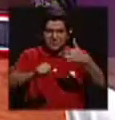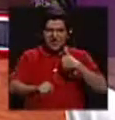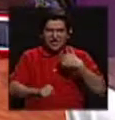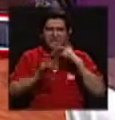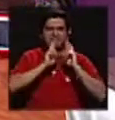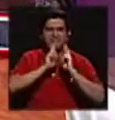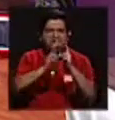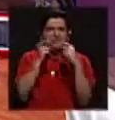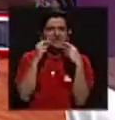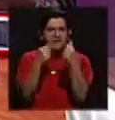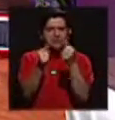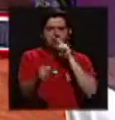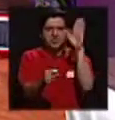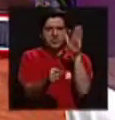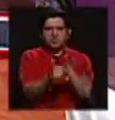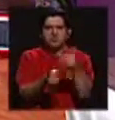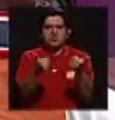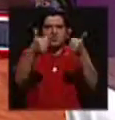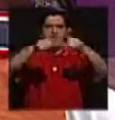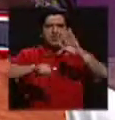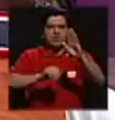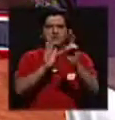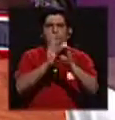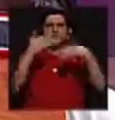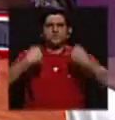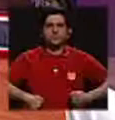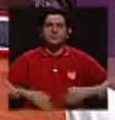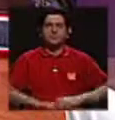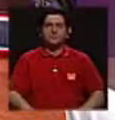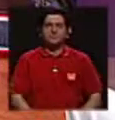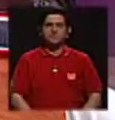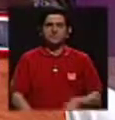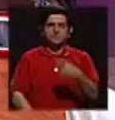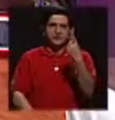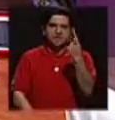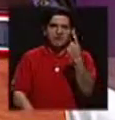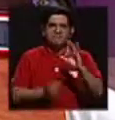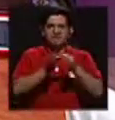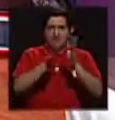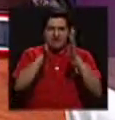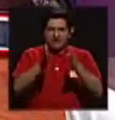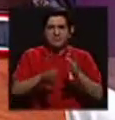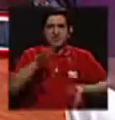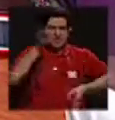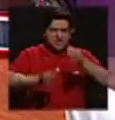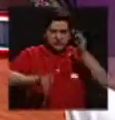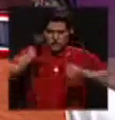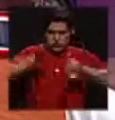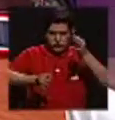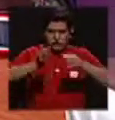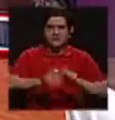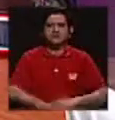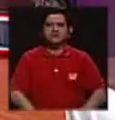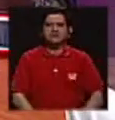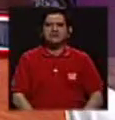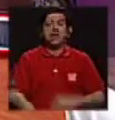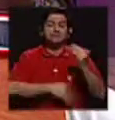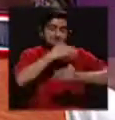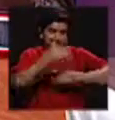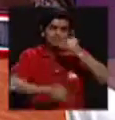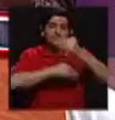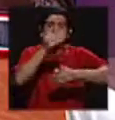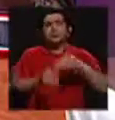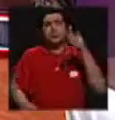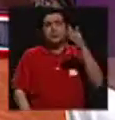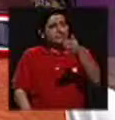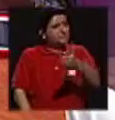una respuesta pronta y cumplida según sus derechos humanos. La falta de intérpretes a nivel judicial, los procesos son